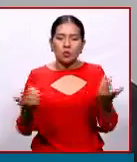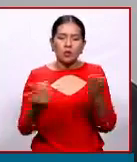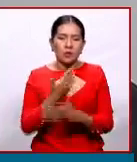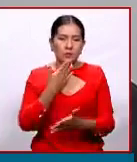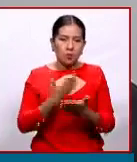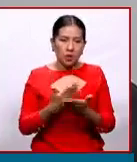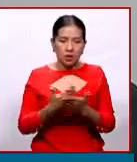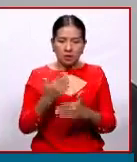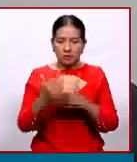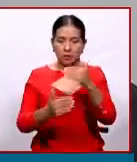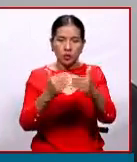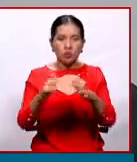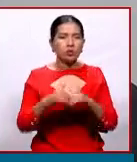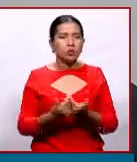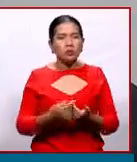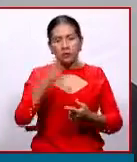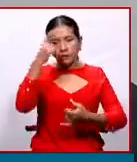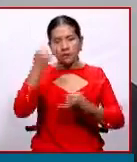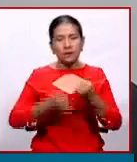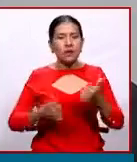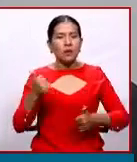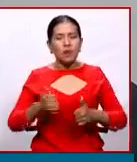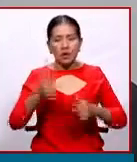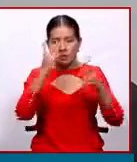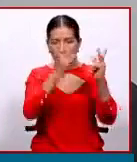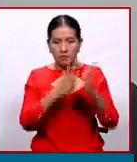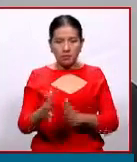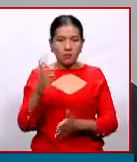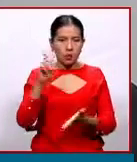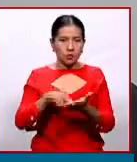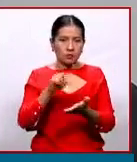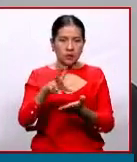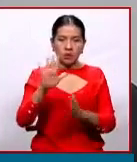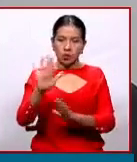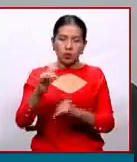En fin, ¿cuál es el plan 2023 para YPFB?